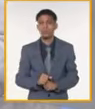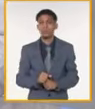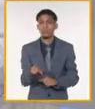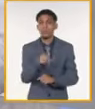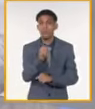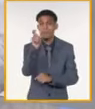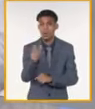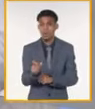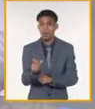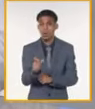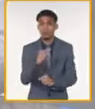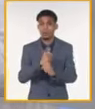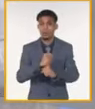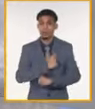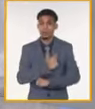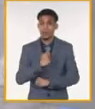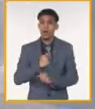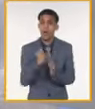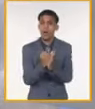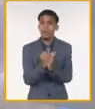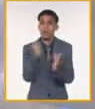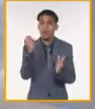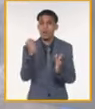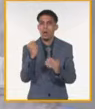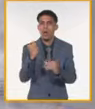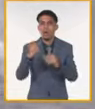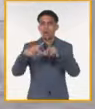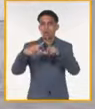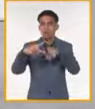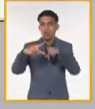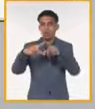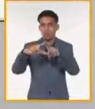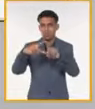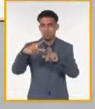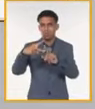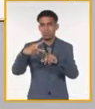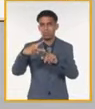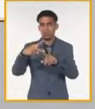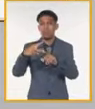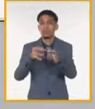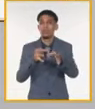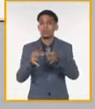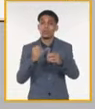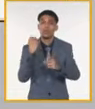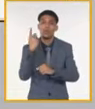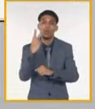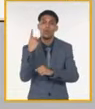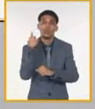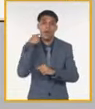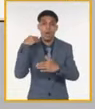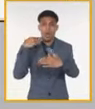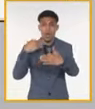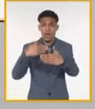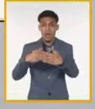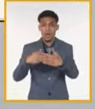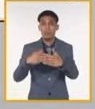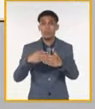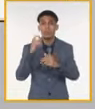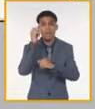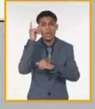aprueba un objeto social principal y objetos secundari y en el funcionamiento en estos dos años de experiencia vimos que